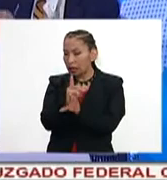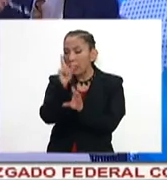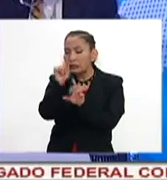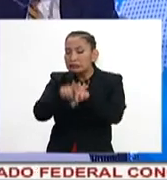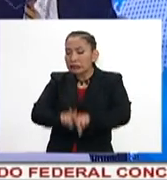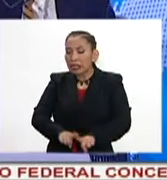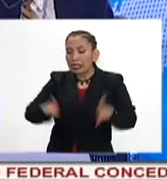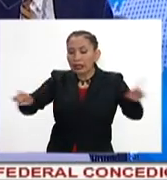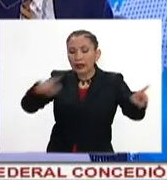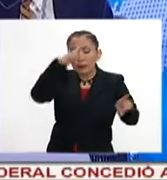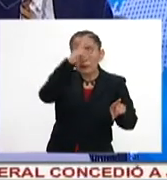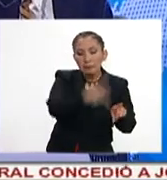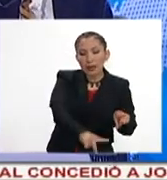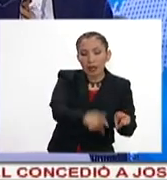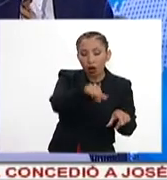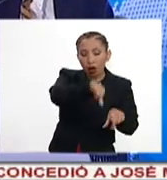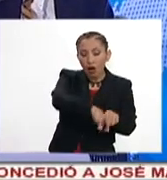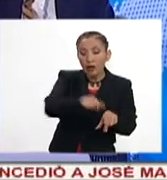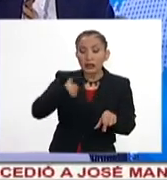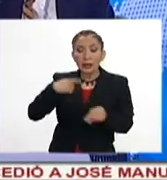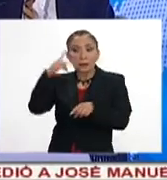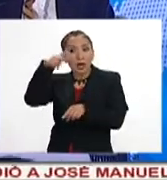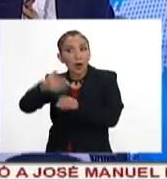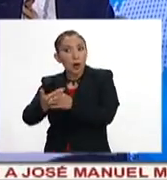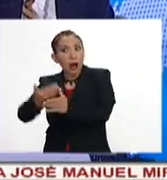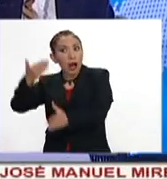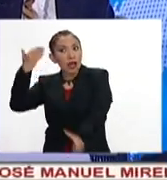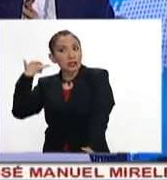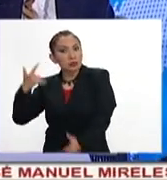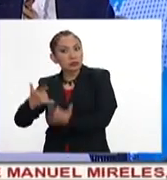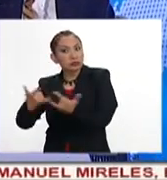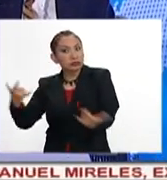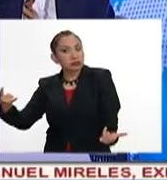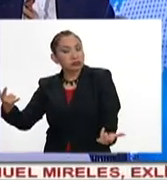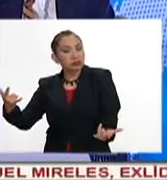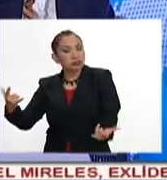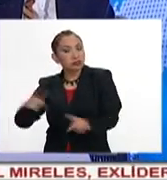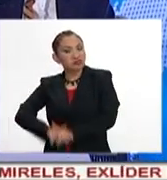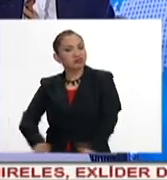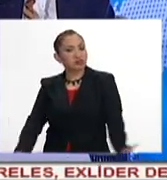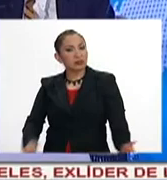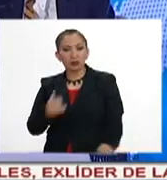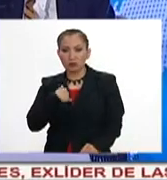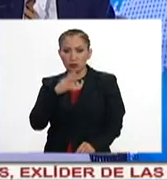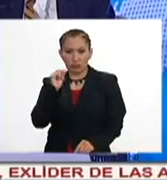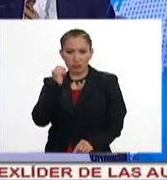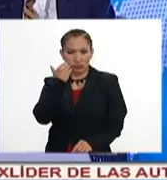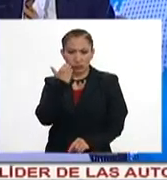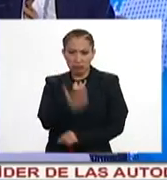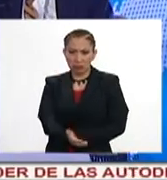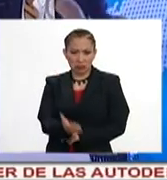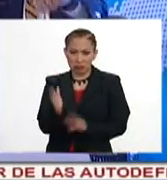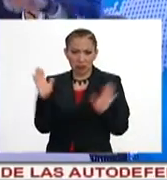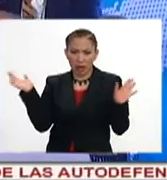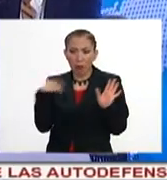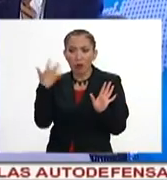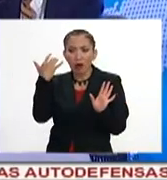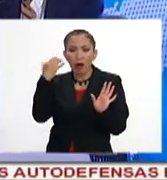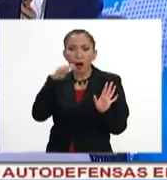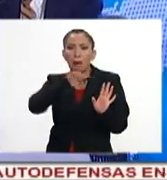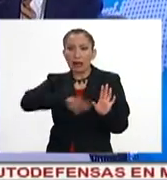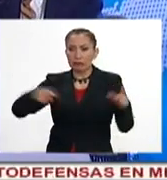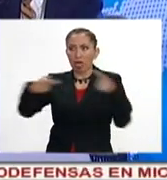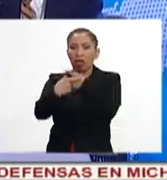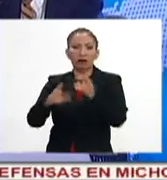diferencia entre México hoy y México antes. Y eso no quiero que me